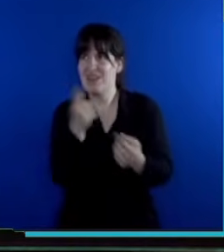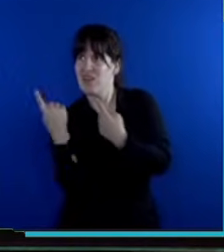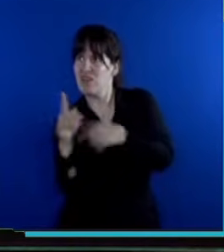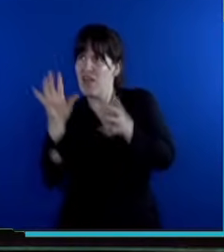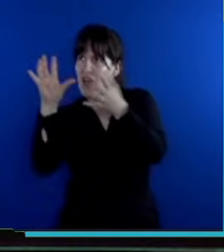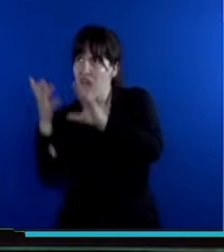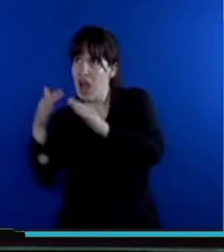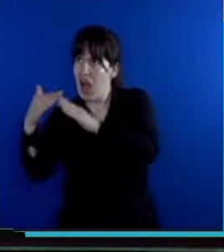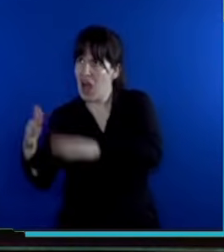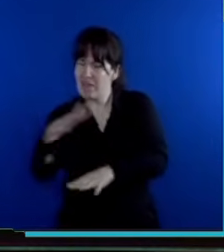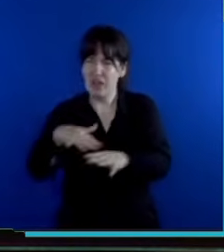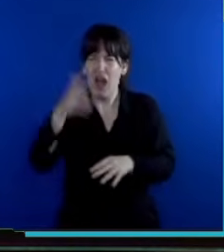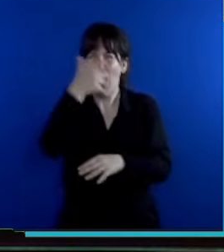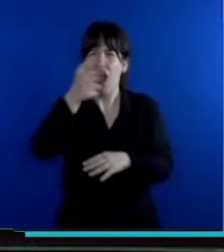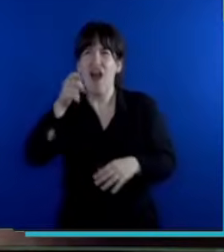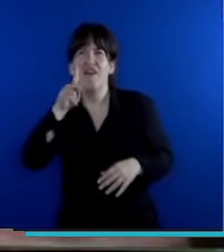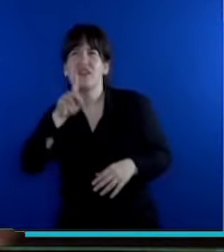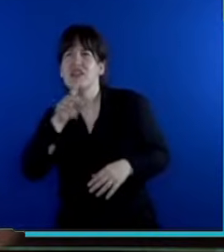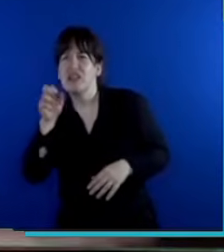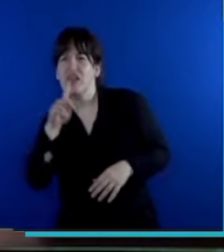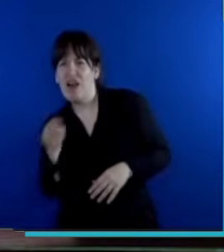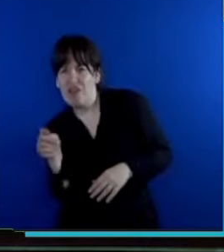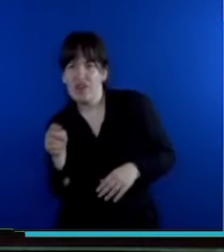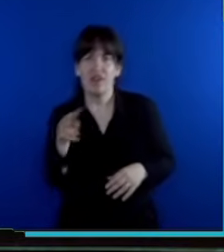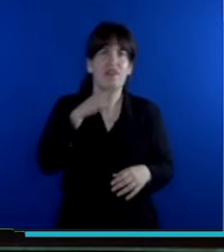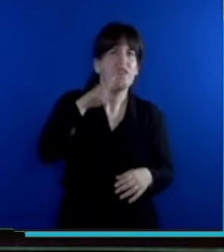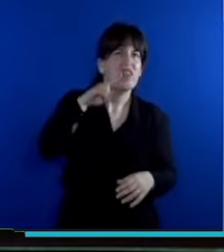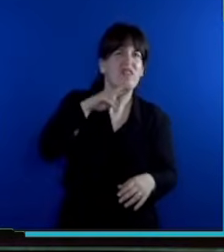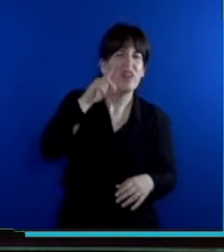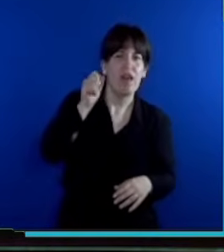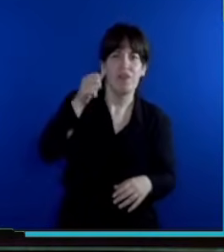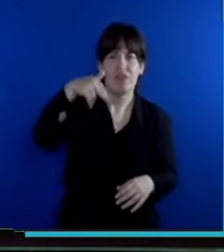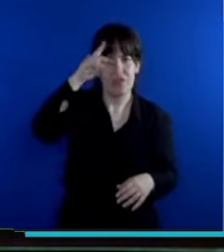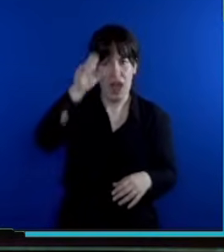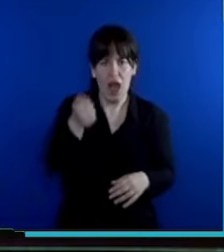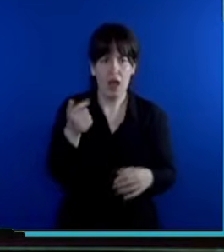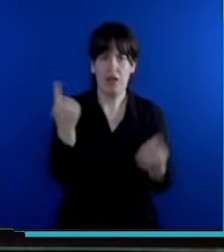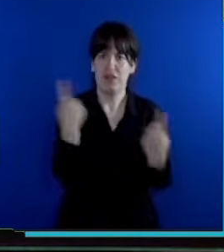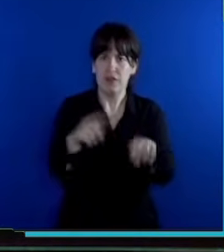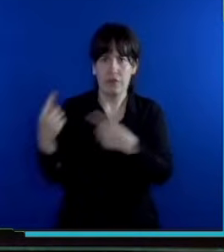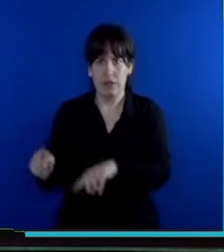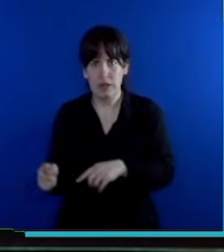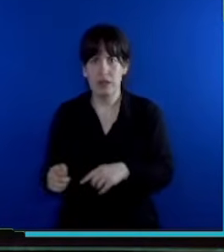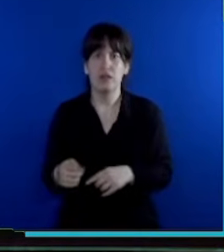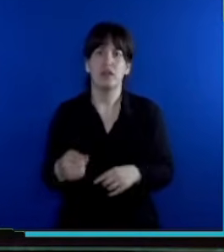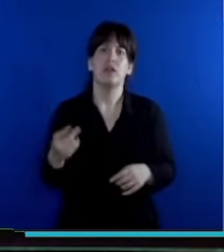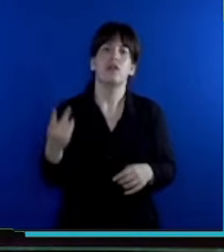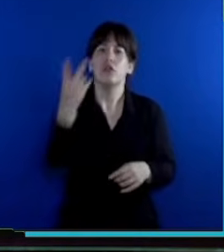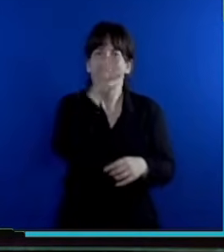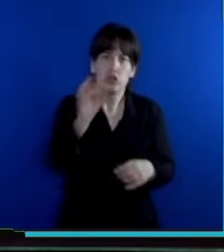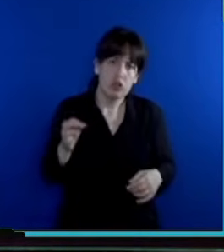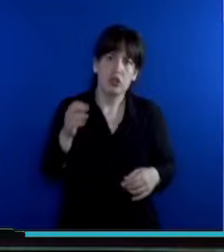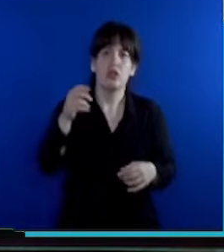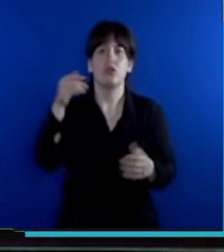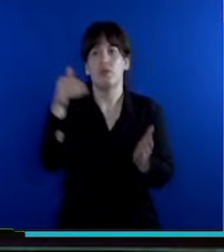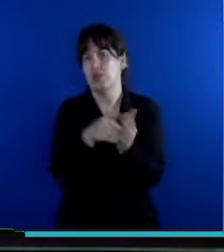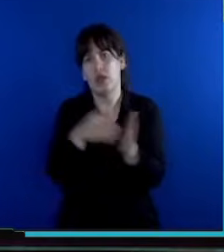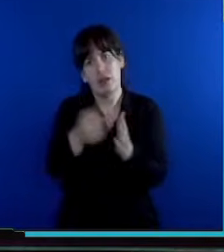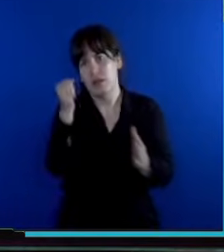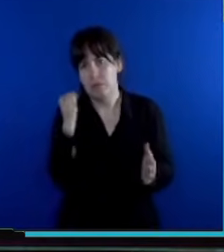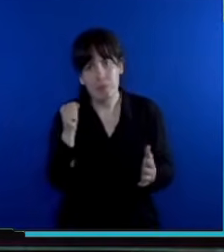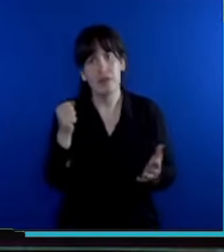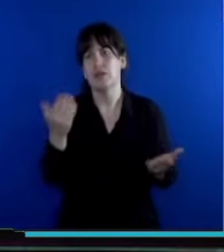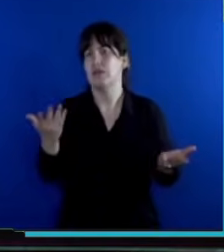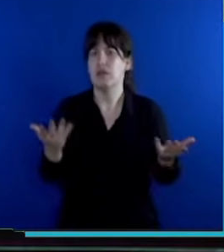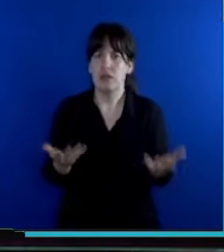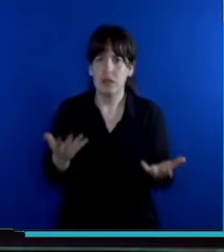La vivienda no es lo mismo que el hábitat. Son cosas distintas, la vivienda y el hábitat. Bueno, que va a gastar 284.000 millones de pesos, emplea